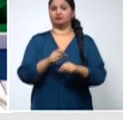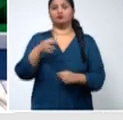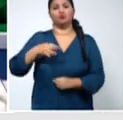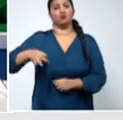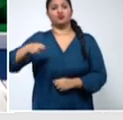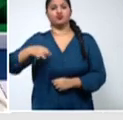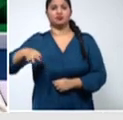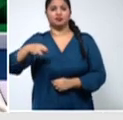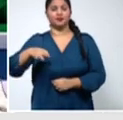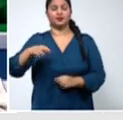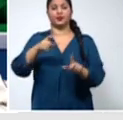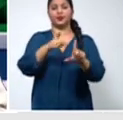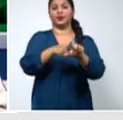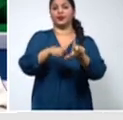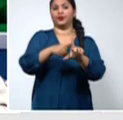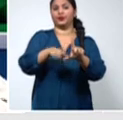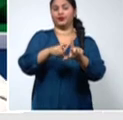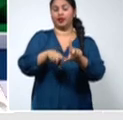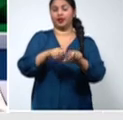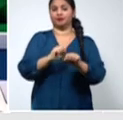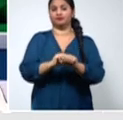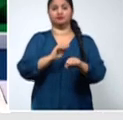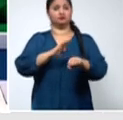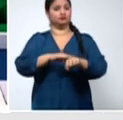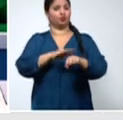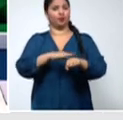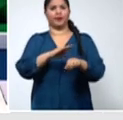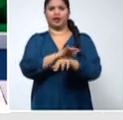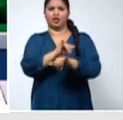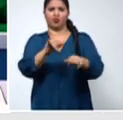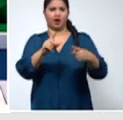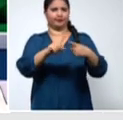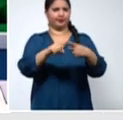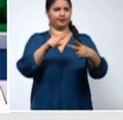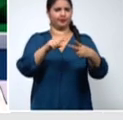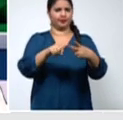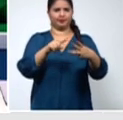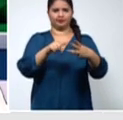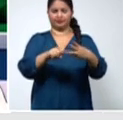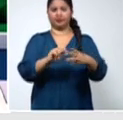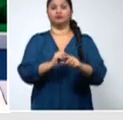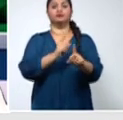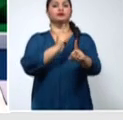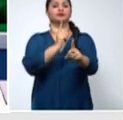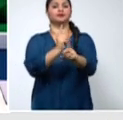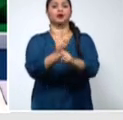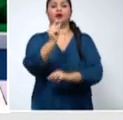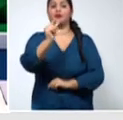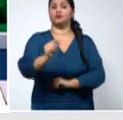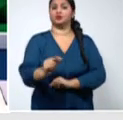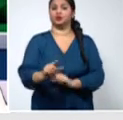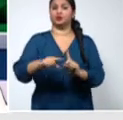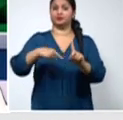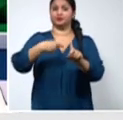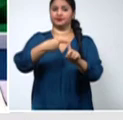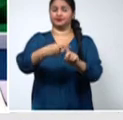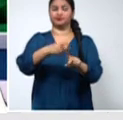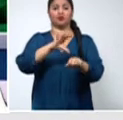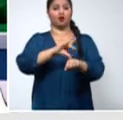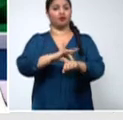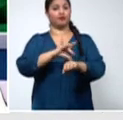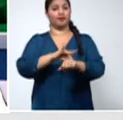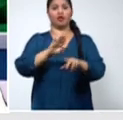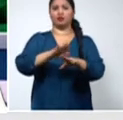caso positivo ya diagnosticado previamente y con comorbilidades, enfermedades